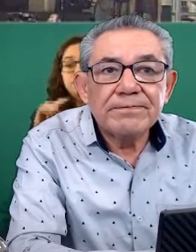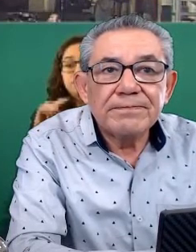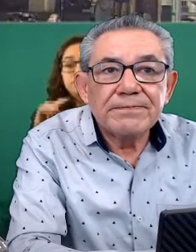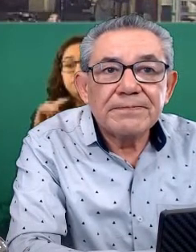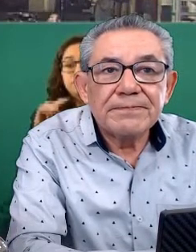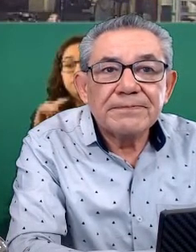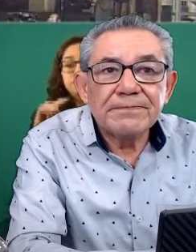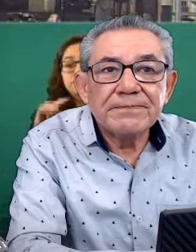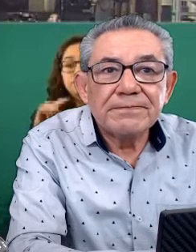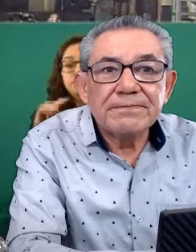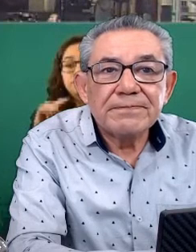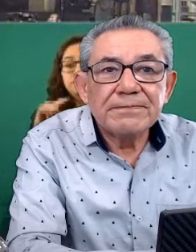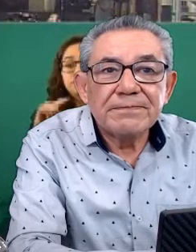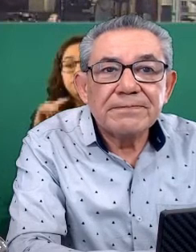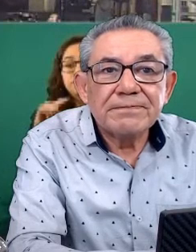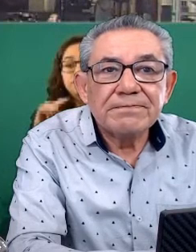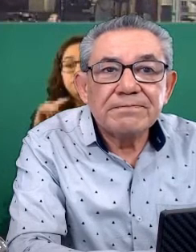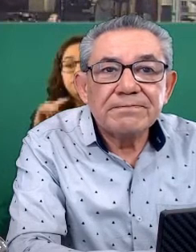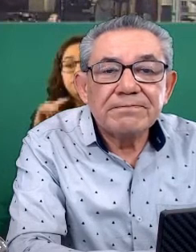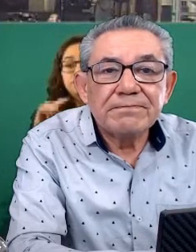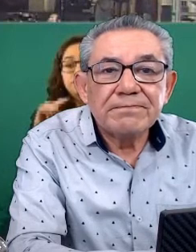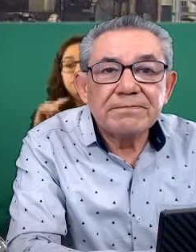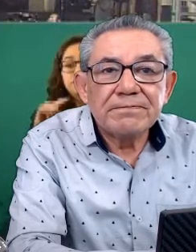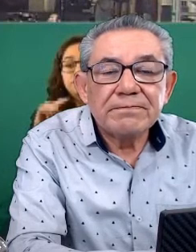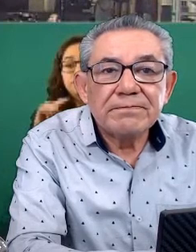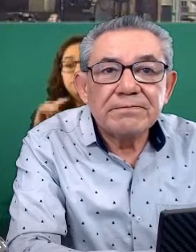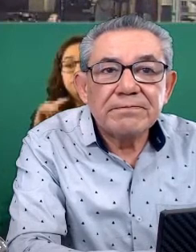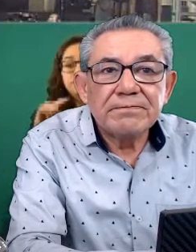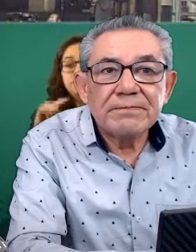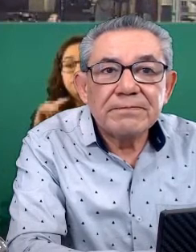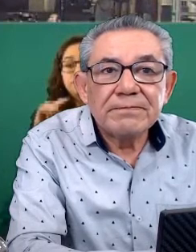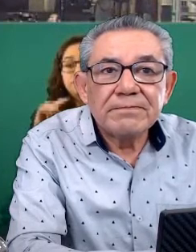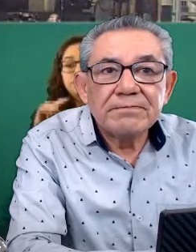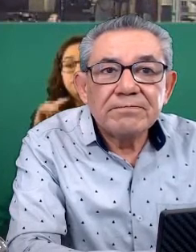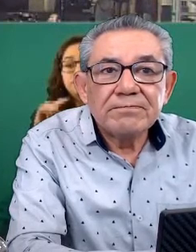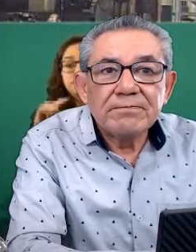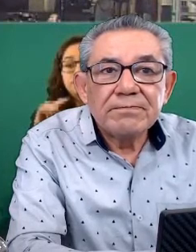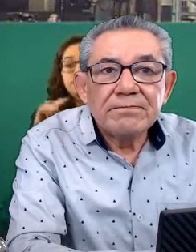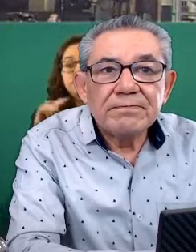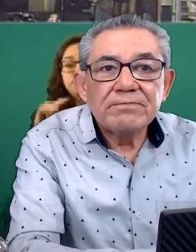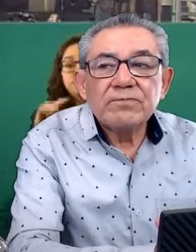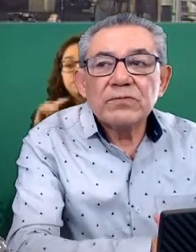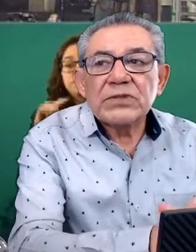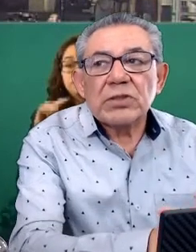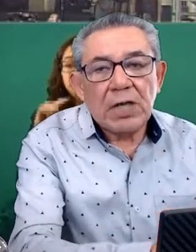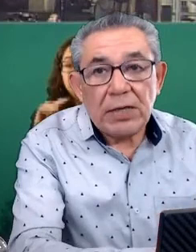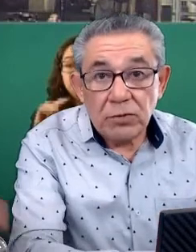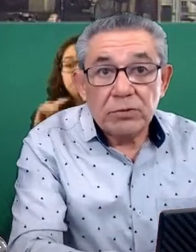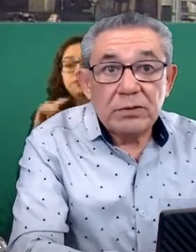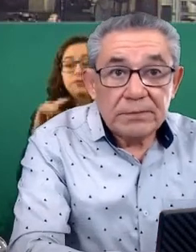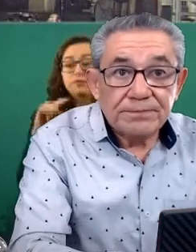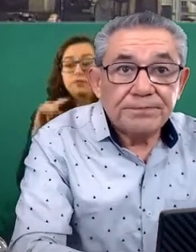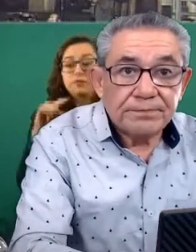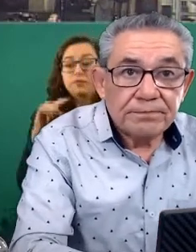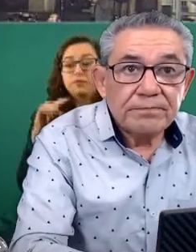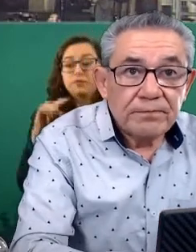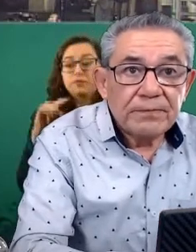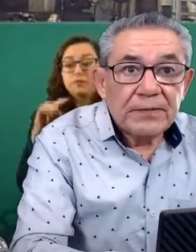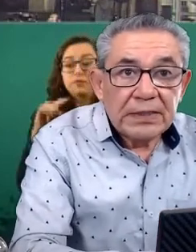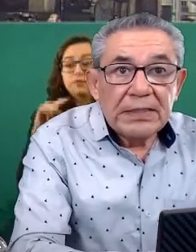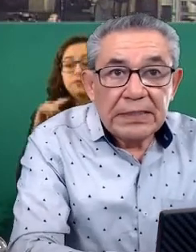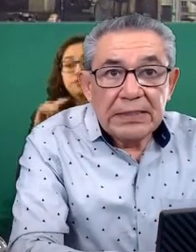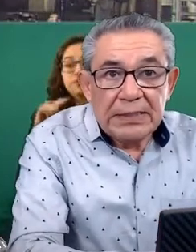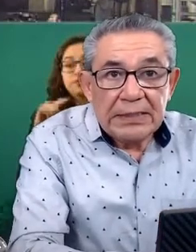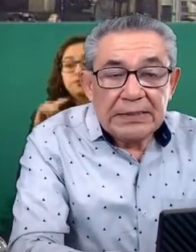ya muchos sexenios ese problema en ese estado. Lo mismo tiene que suceder en Guanajuato, Víctor. Claro. Lo mismo tiene que